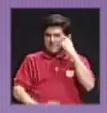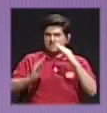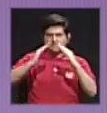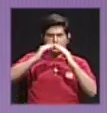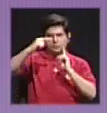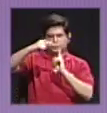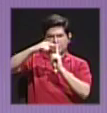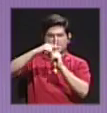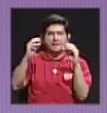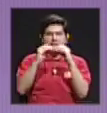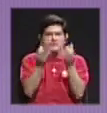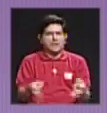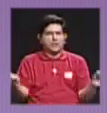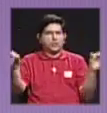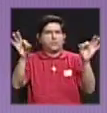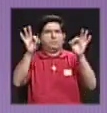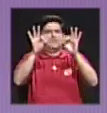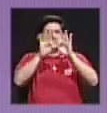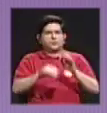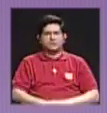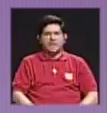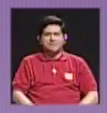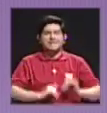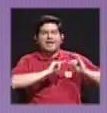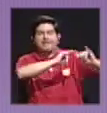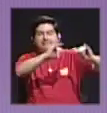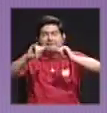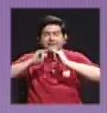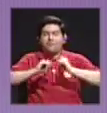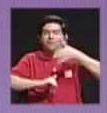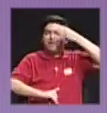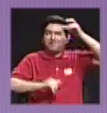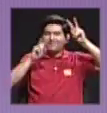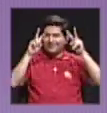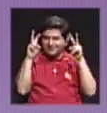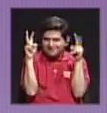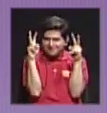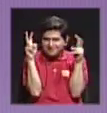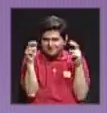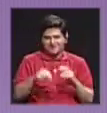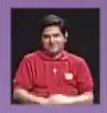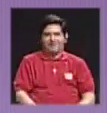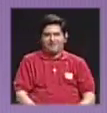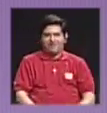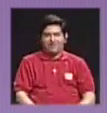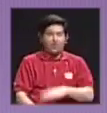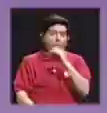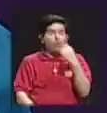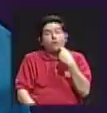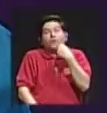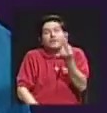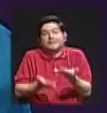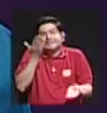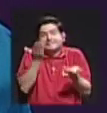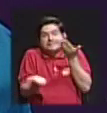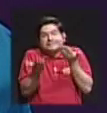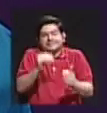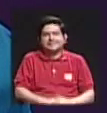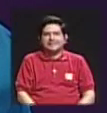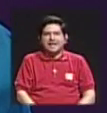más importante en ese sentido la hegemonía cultural, que, o lo que podríamos llamar